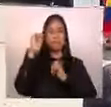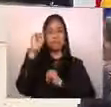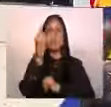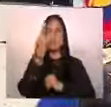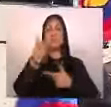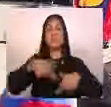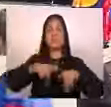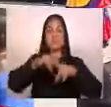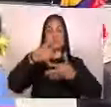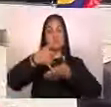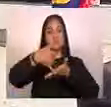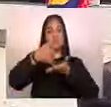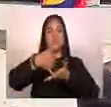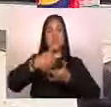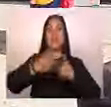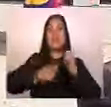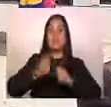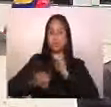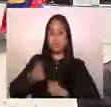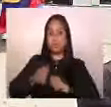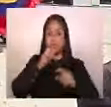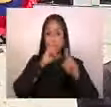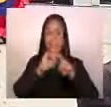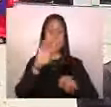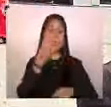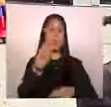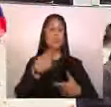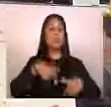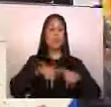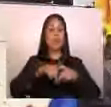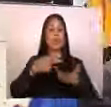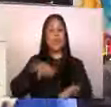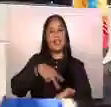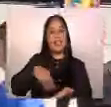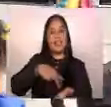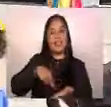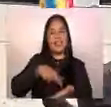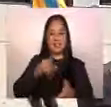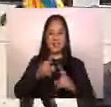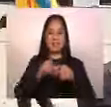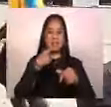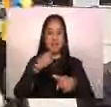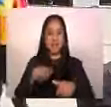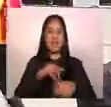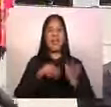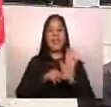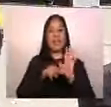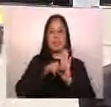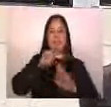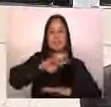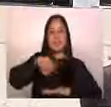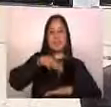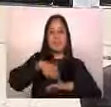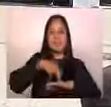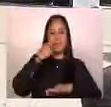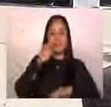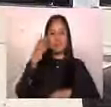primer lugar en línea de percusión y segundo lugar en concurso de bailarinas a nivel nacional en